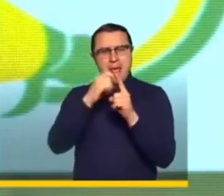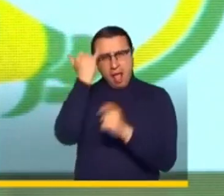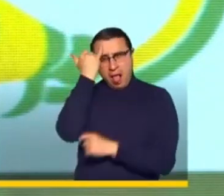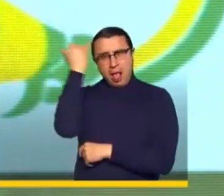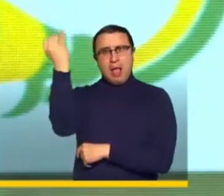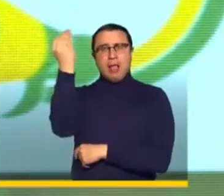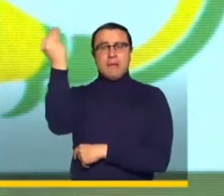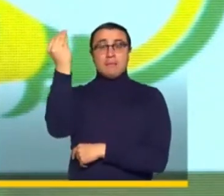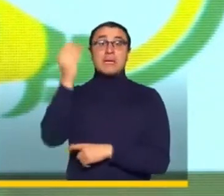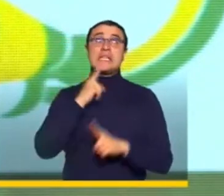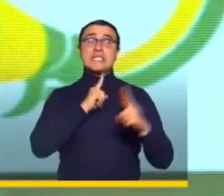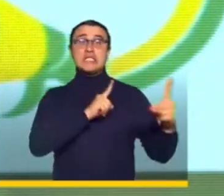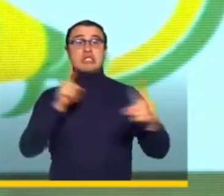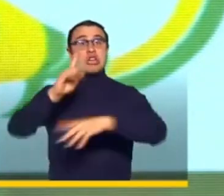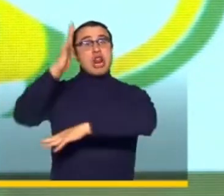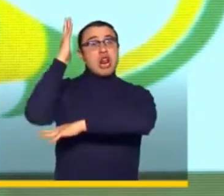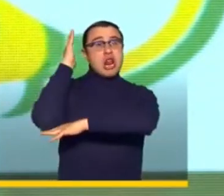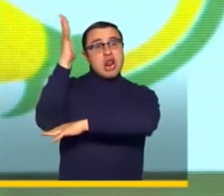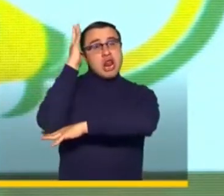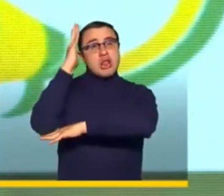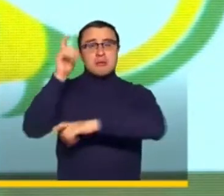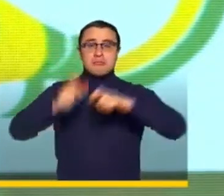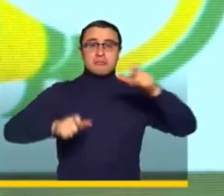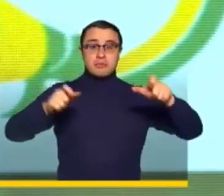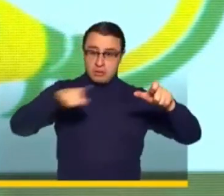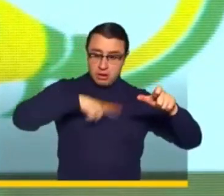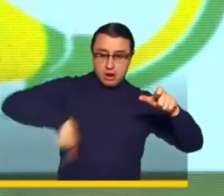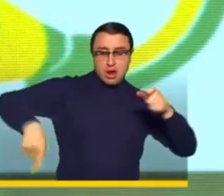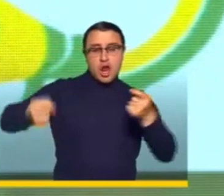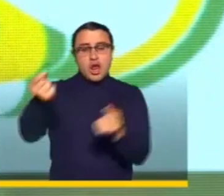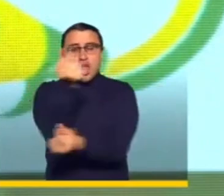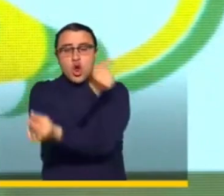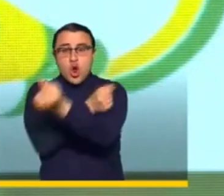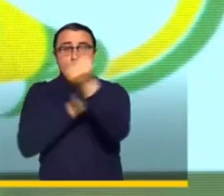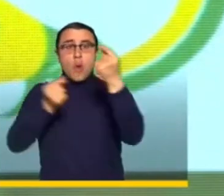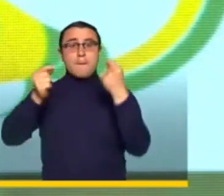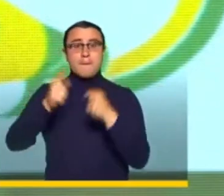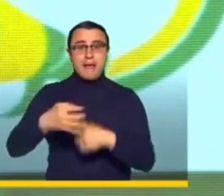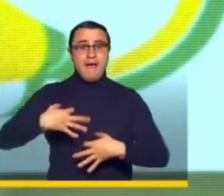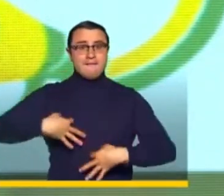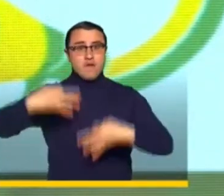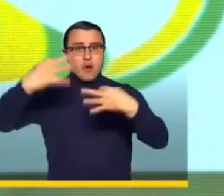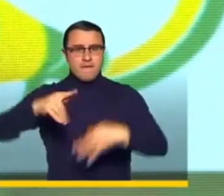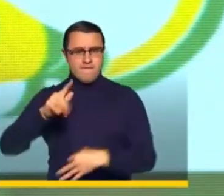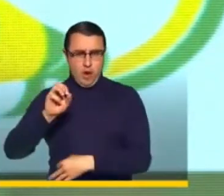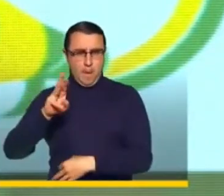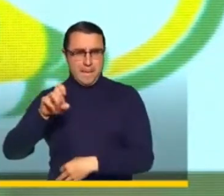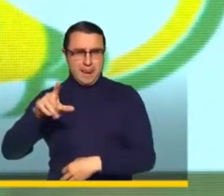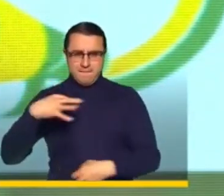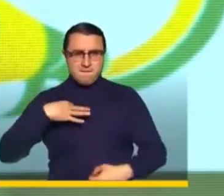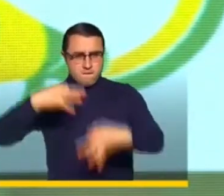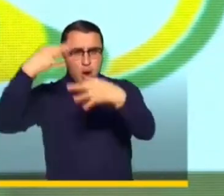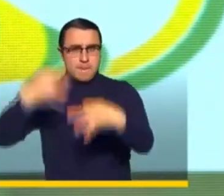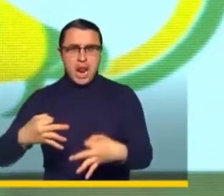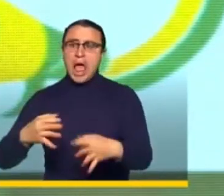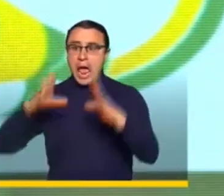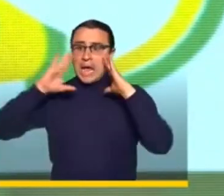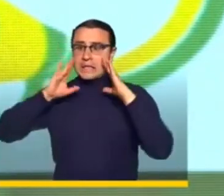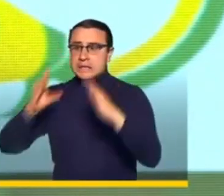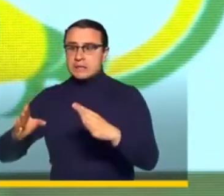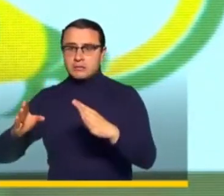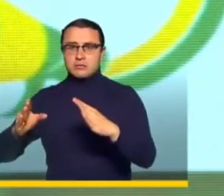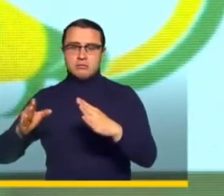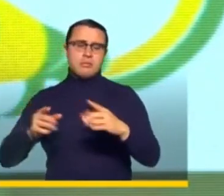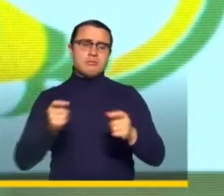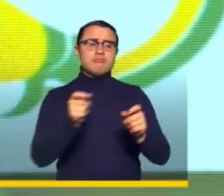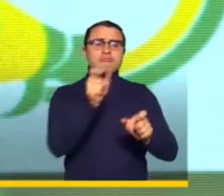la gente que ha gobernado a Colombia, lo que importa es la economía formal. En cambio,